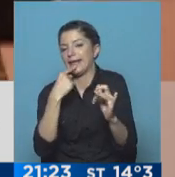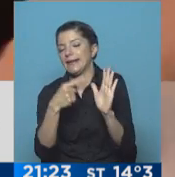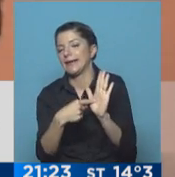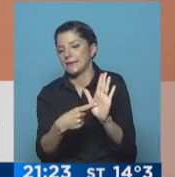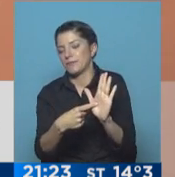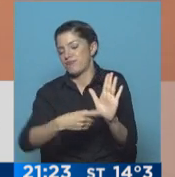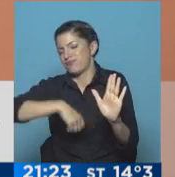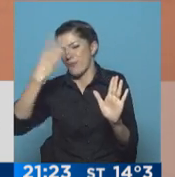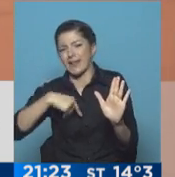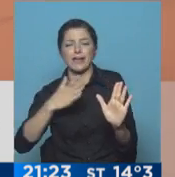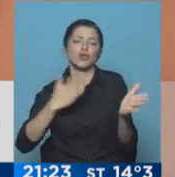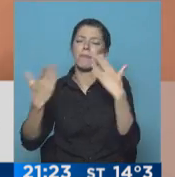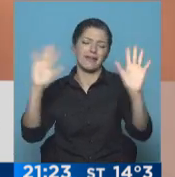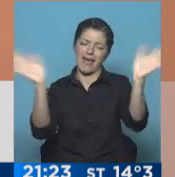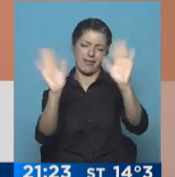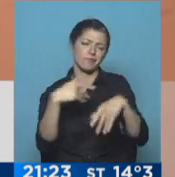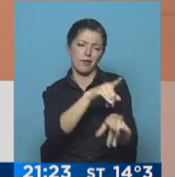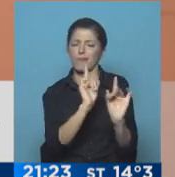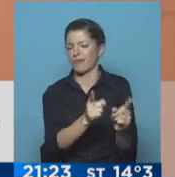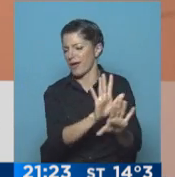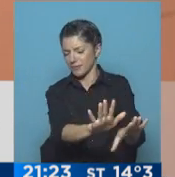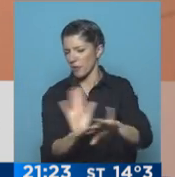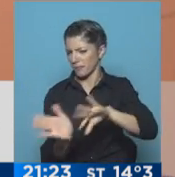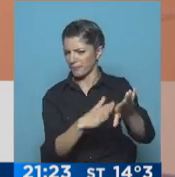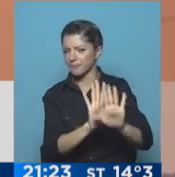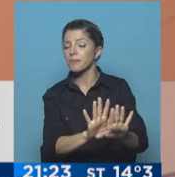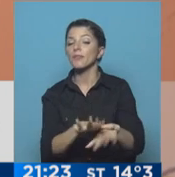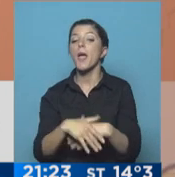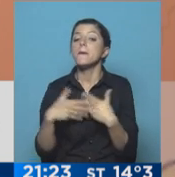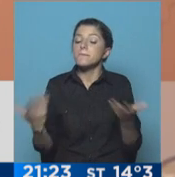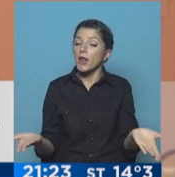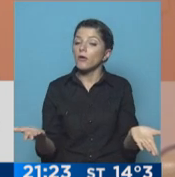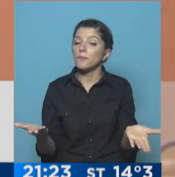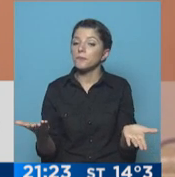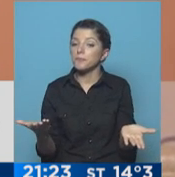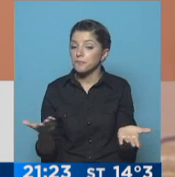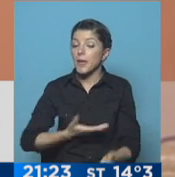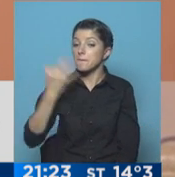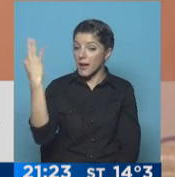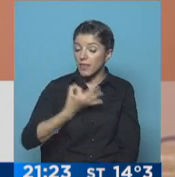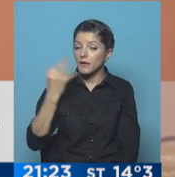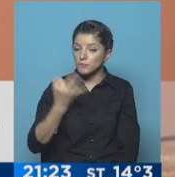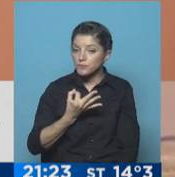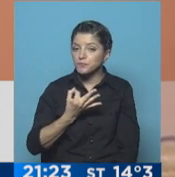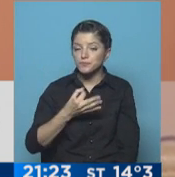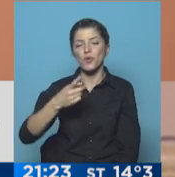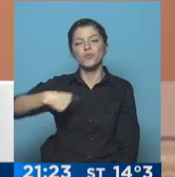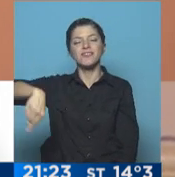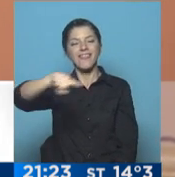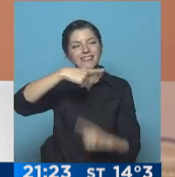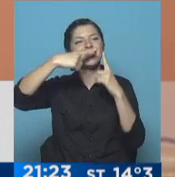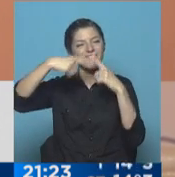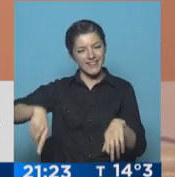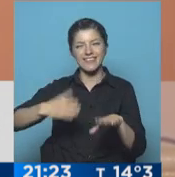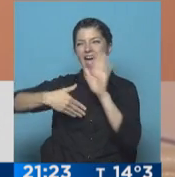Mañana va a decir cualquier cosa que compare, bueno, todas las cosas que dicen siempre, pero no importa. Pero la verdad que ustedes son distintos y